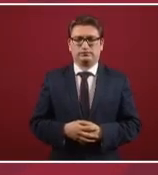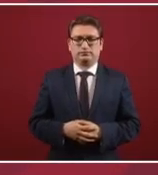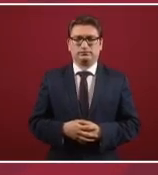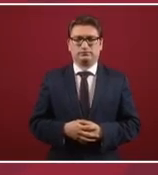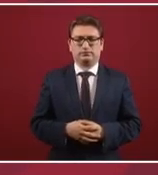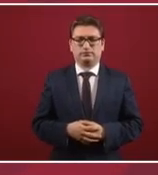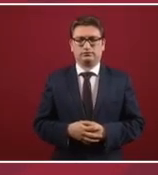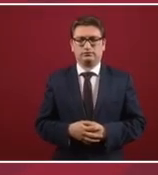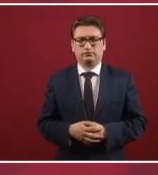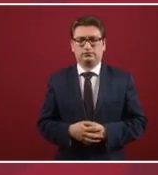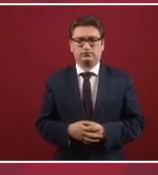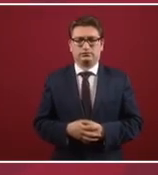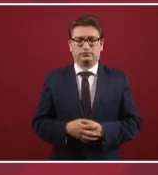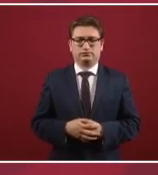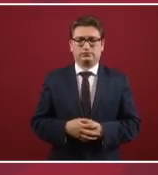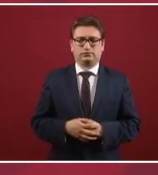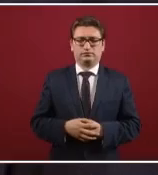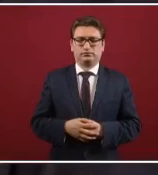cómo